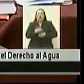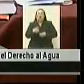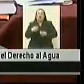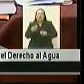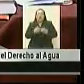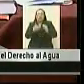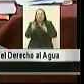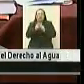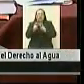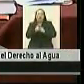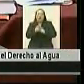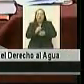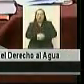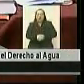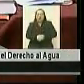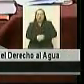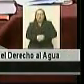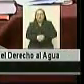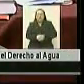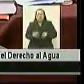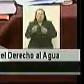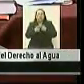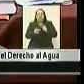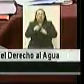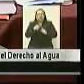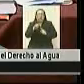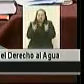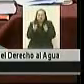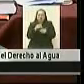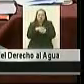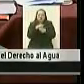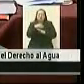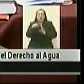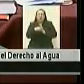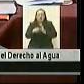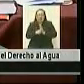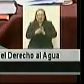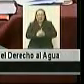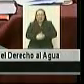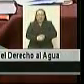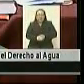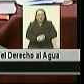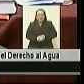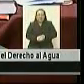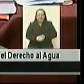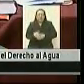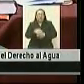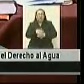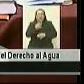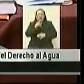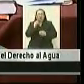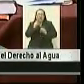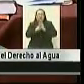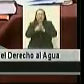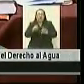Y damos y pasamos la palabra en primer término al congresista Sergio Tejada sobre su proyecto de ley sobre el agua como derecho